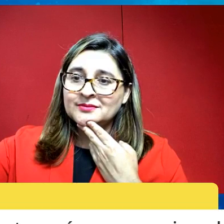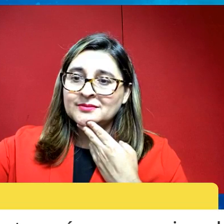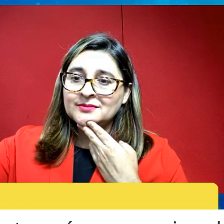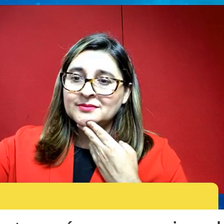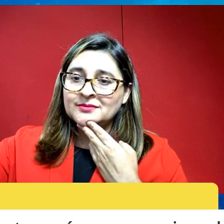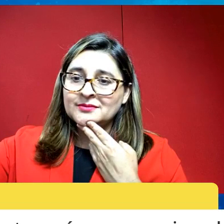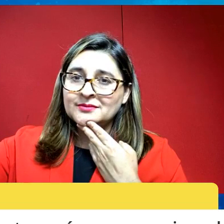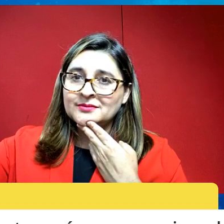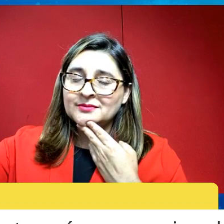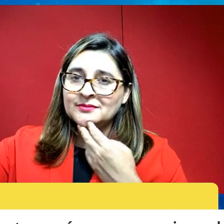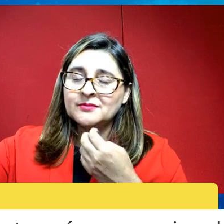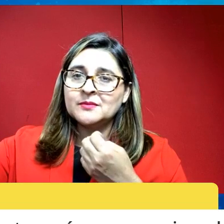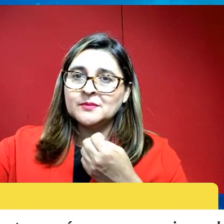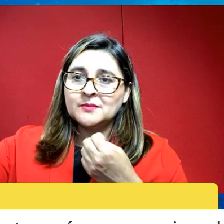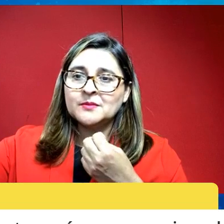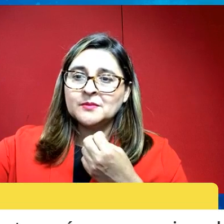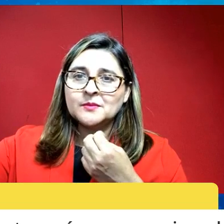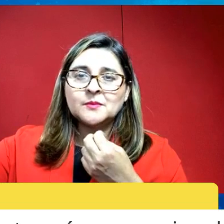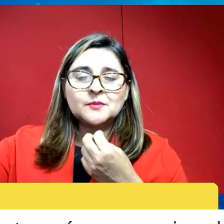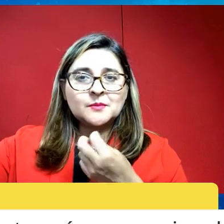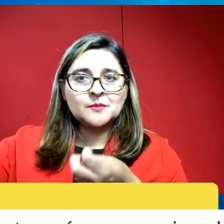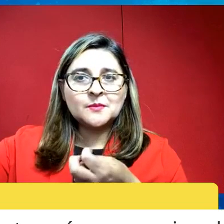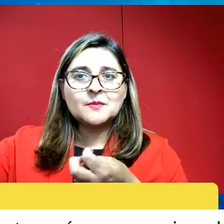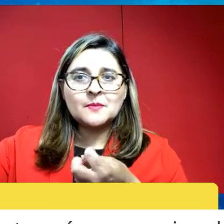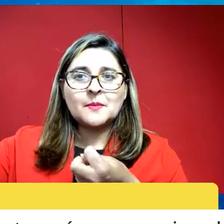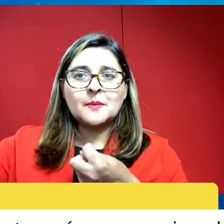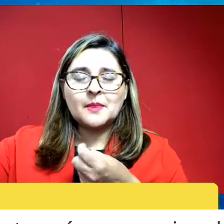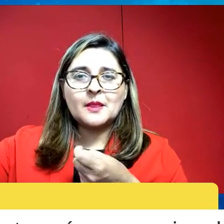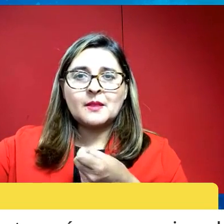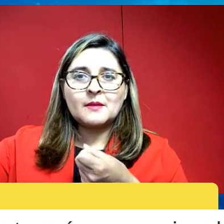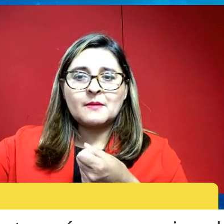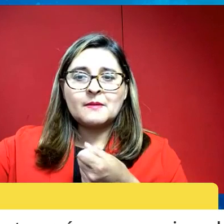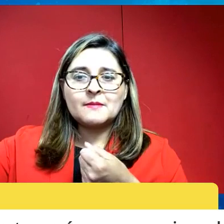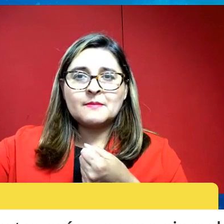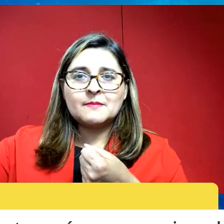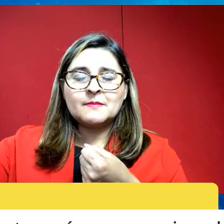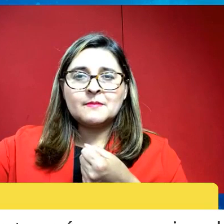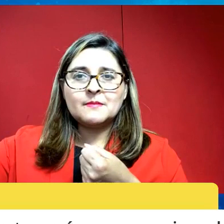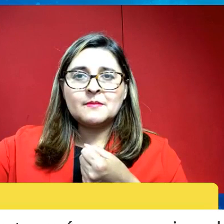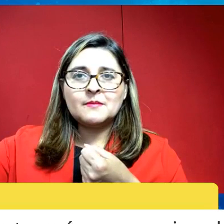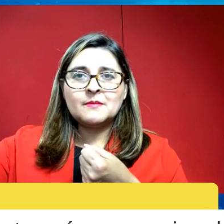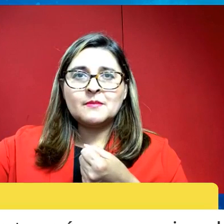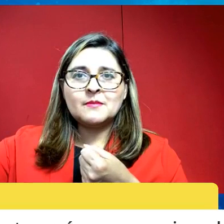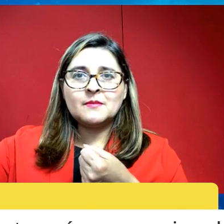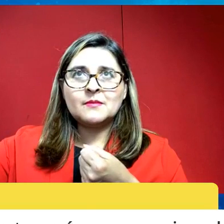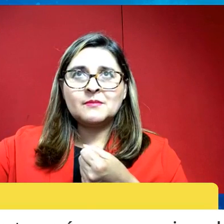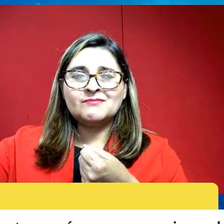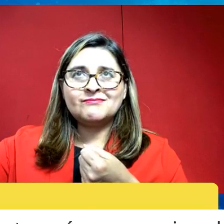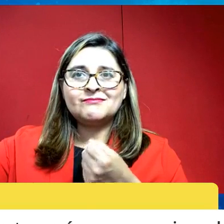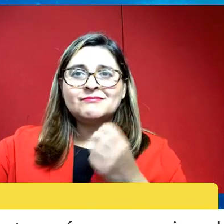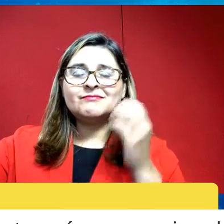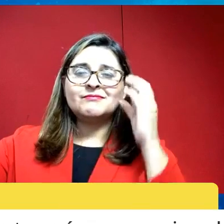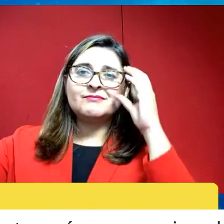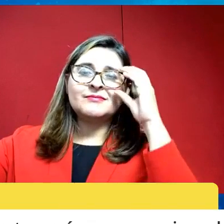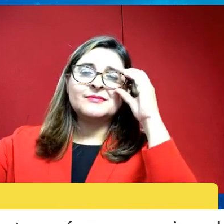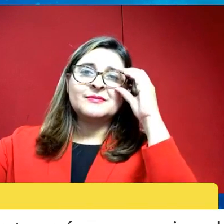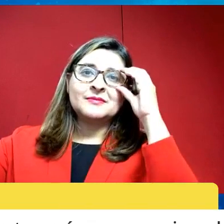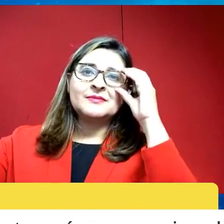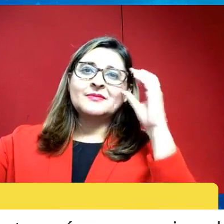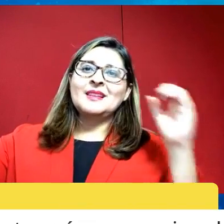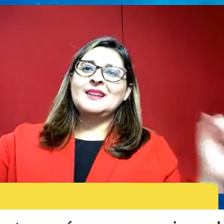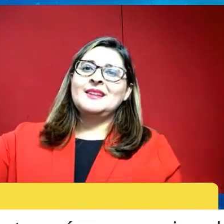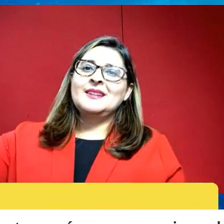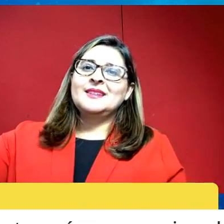rápidamente la comunidad, los políticos tomaron medidas y rápidamente se declararon patrimonios culturales.